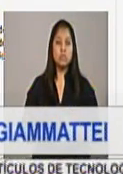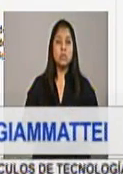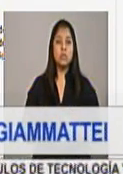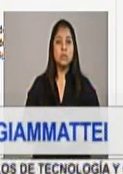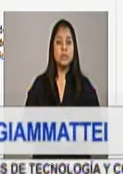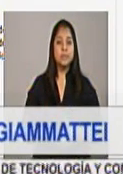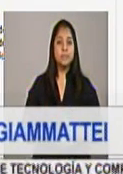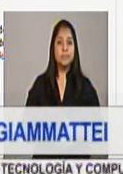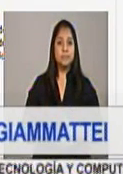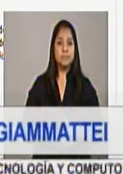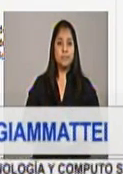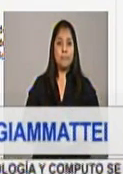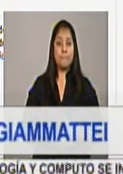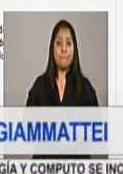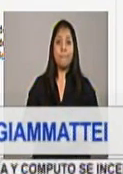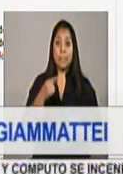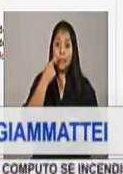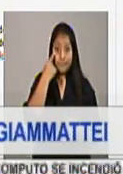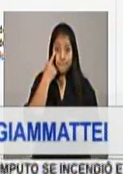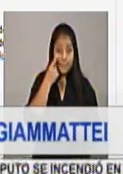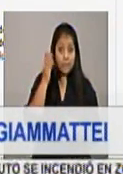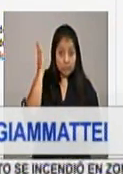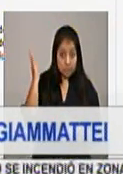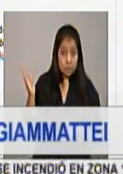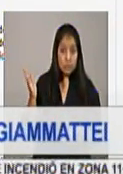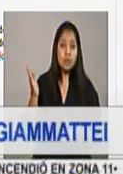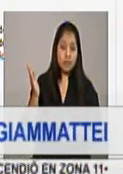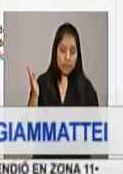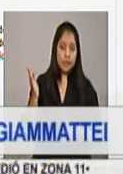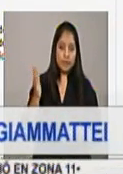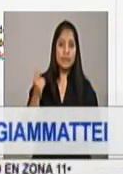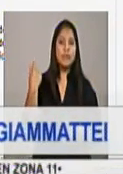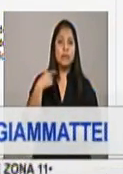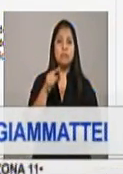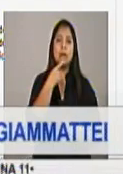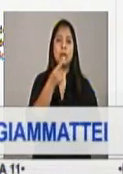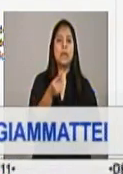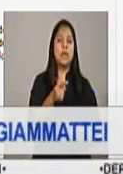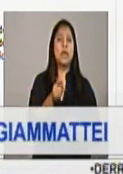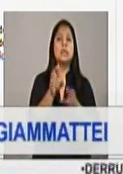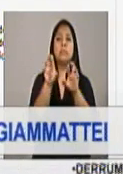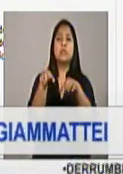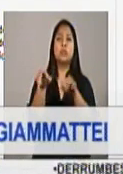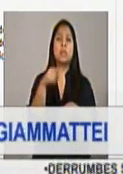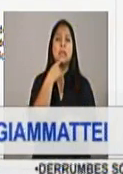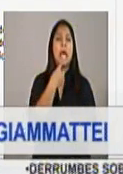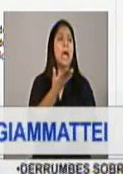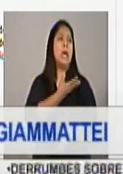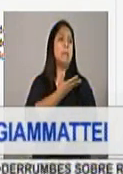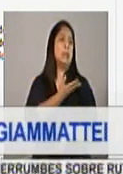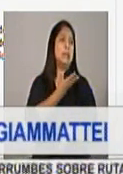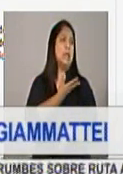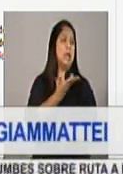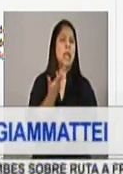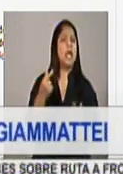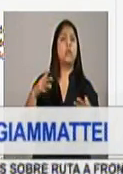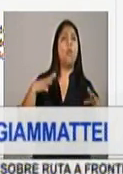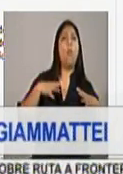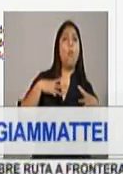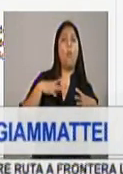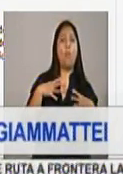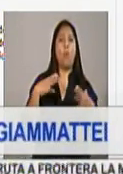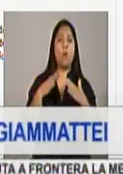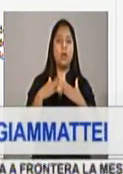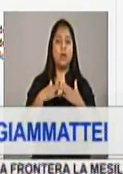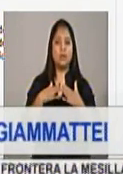se está compartiendo. Eso es para aquellos que dicen que estoy de descanso en mi casa.